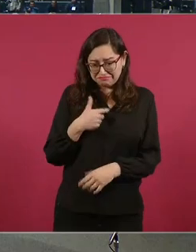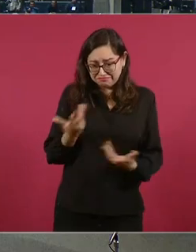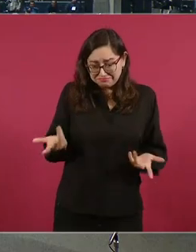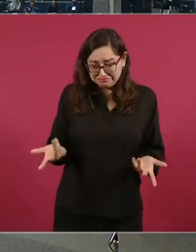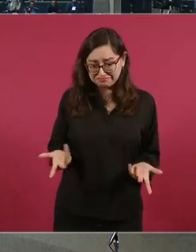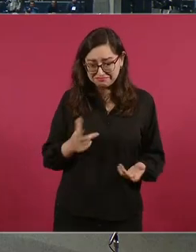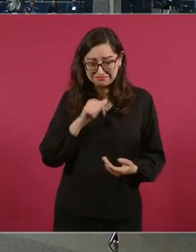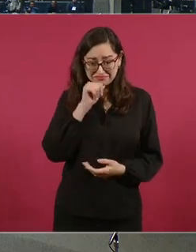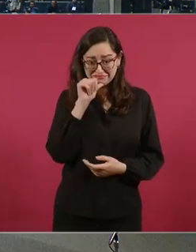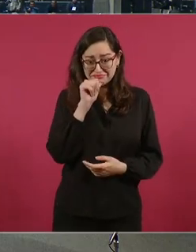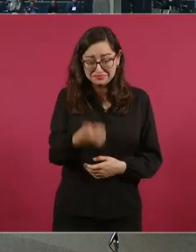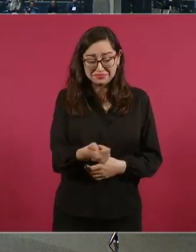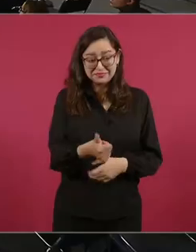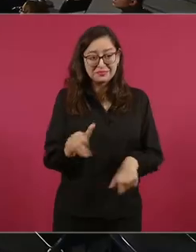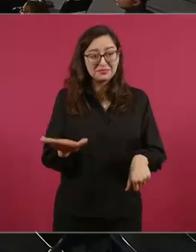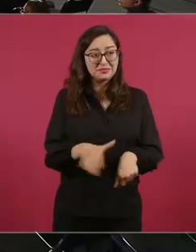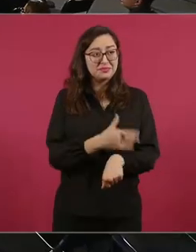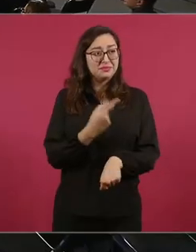porque